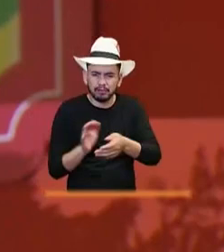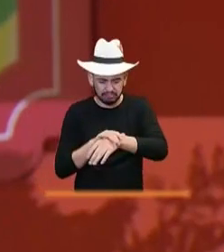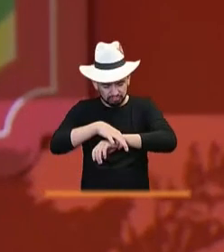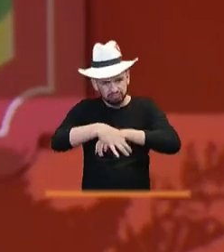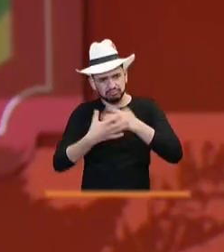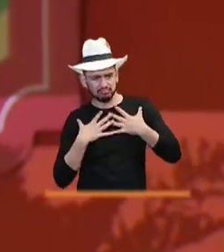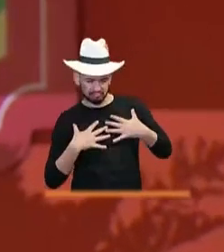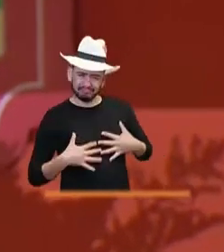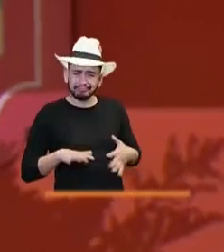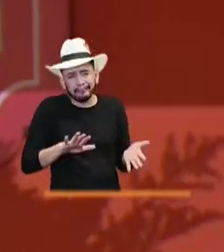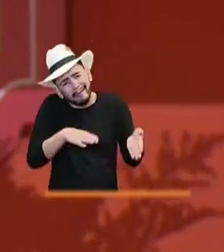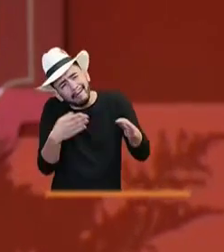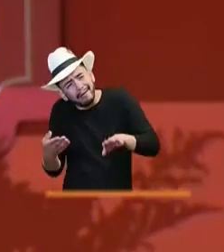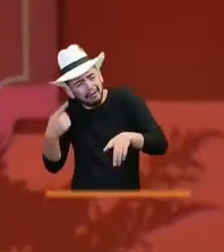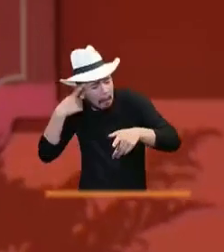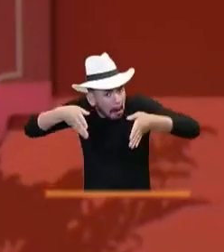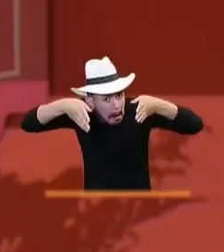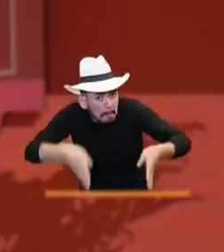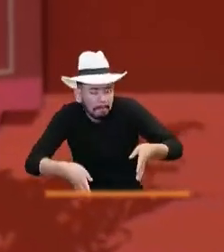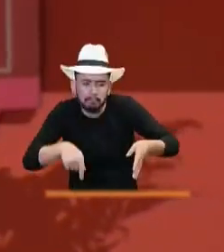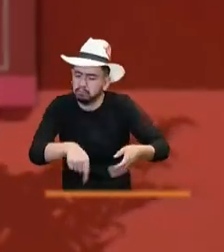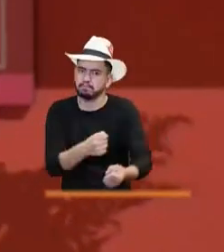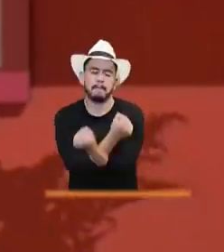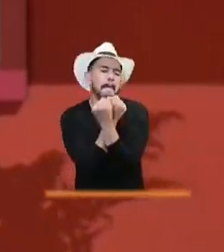se lleva ni la almohada.